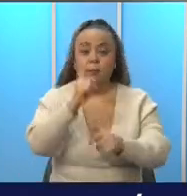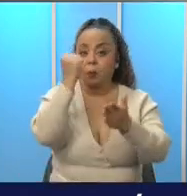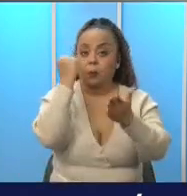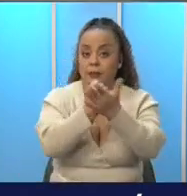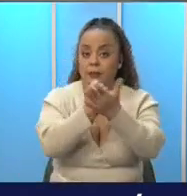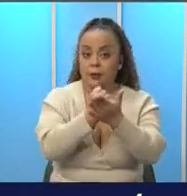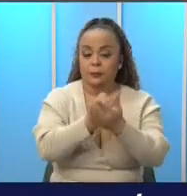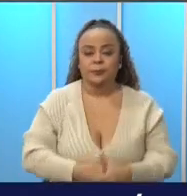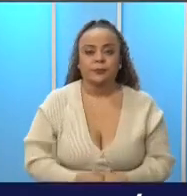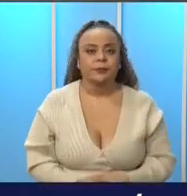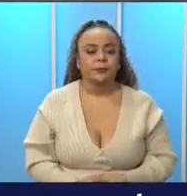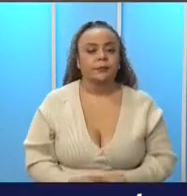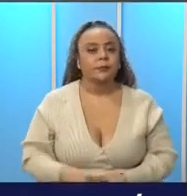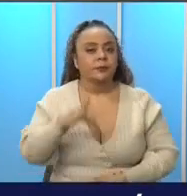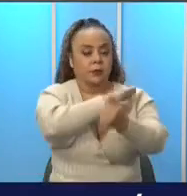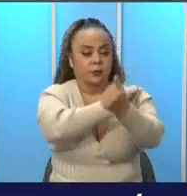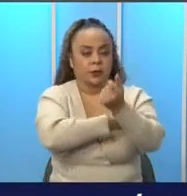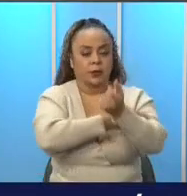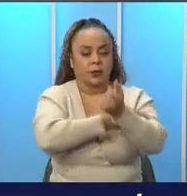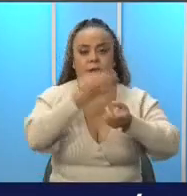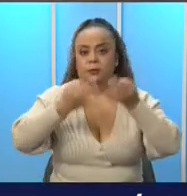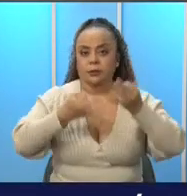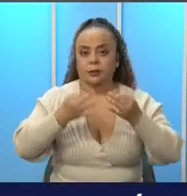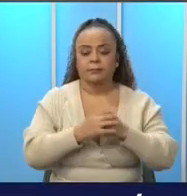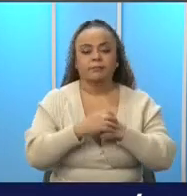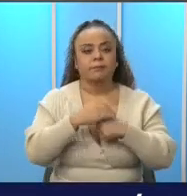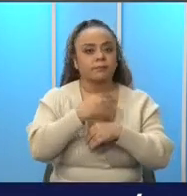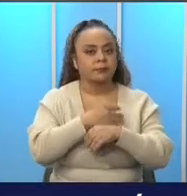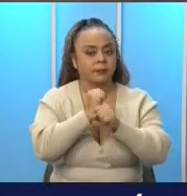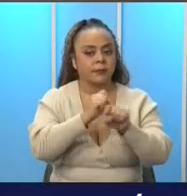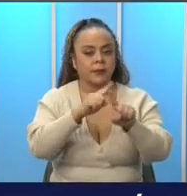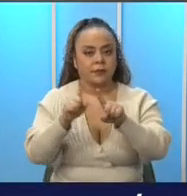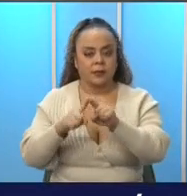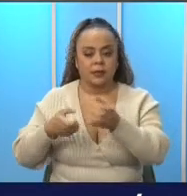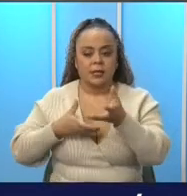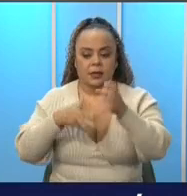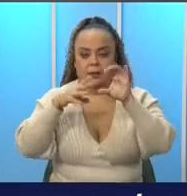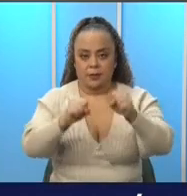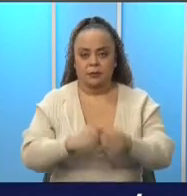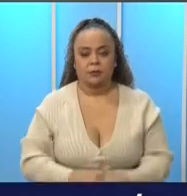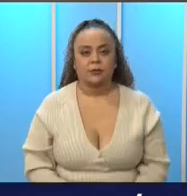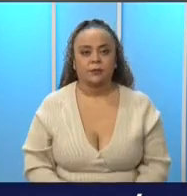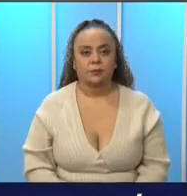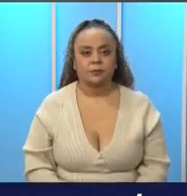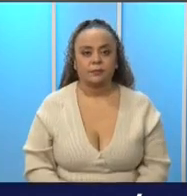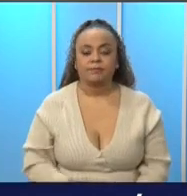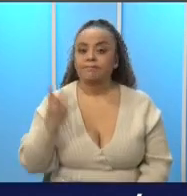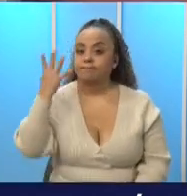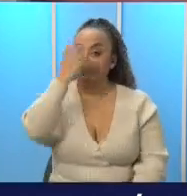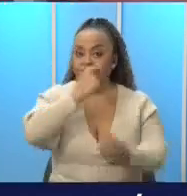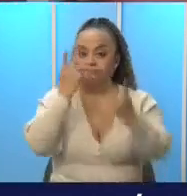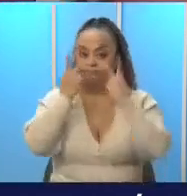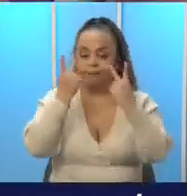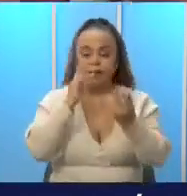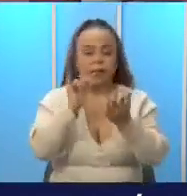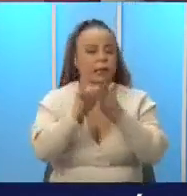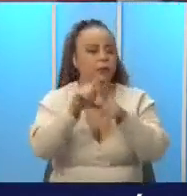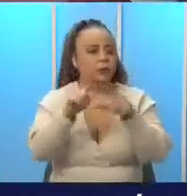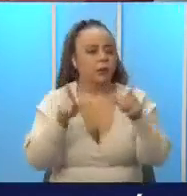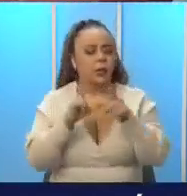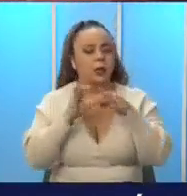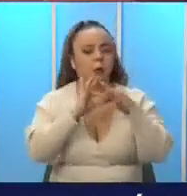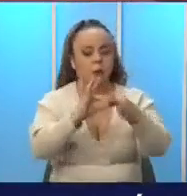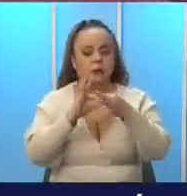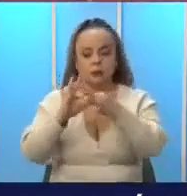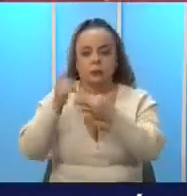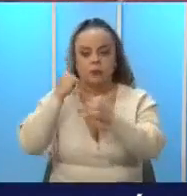homicidio y las autoridades judiciales realizaron varios allanamientos Linda Vista es un punto de conexión